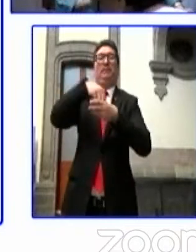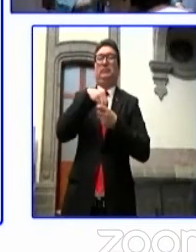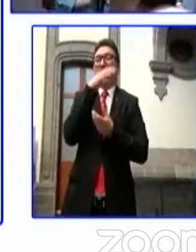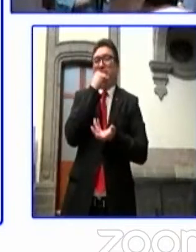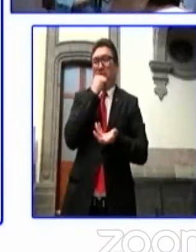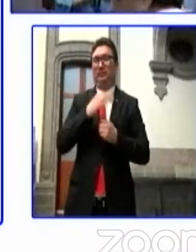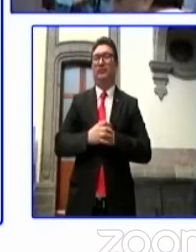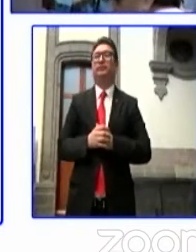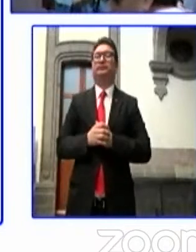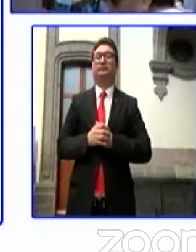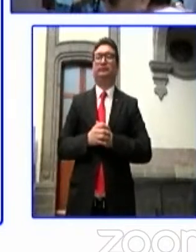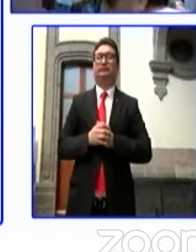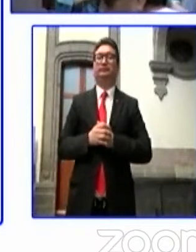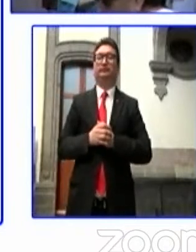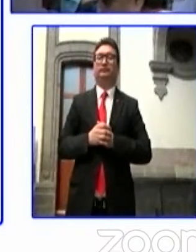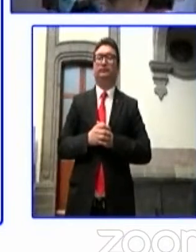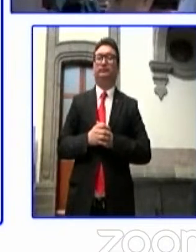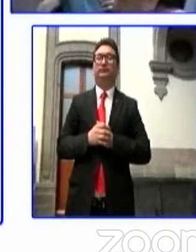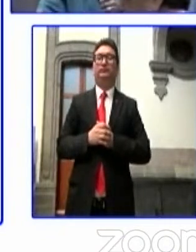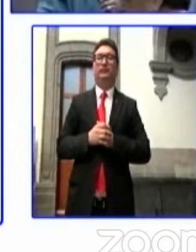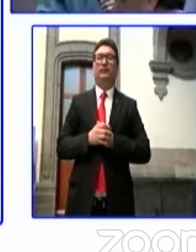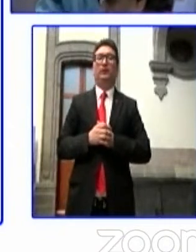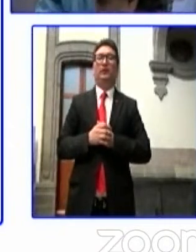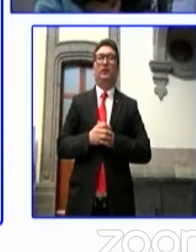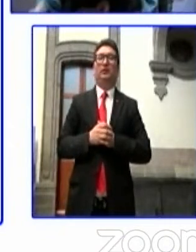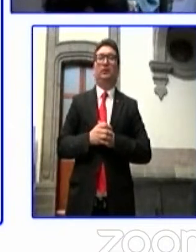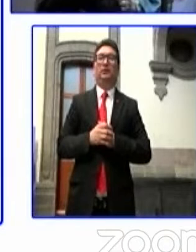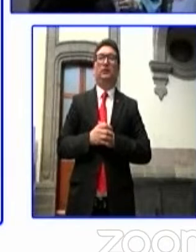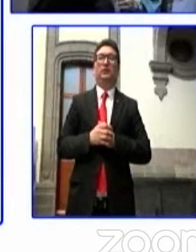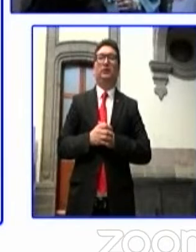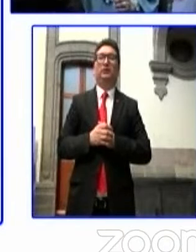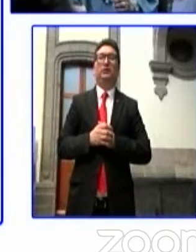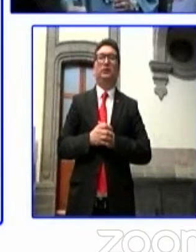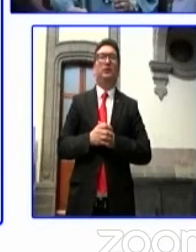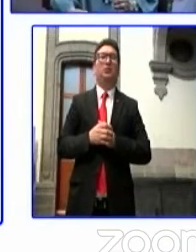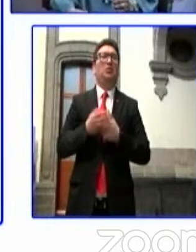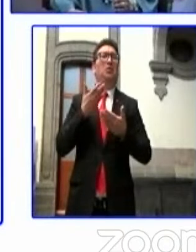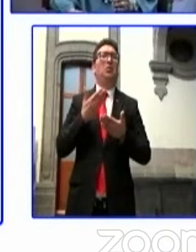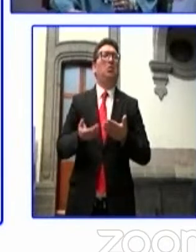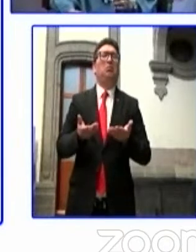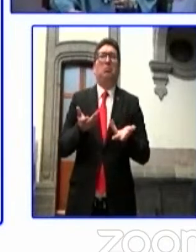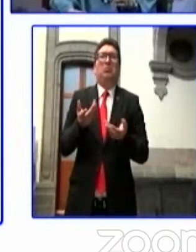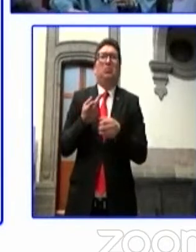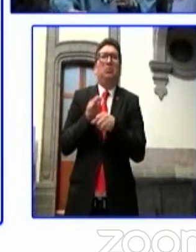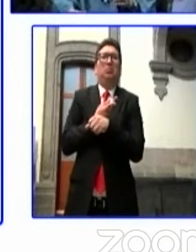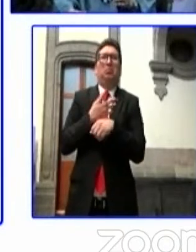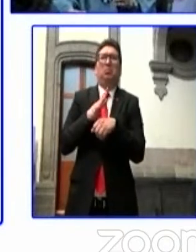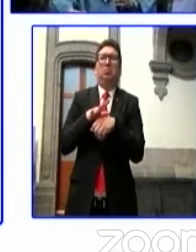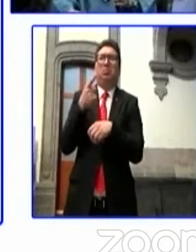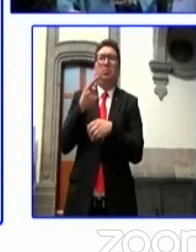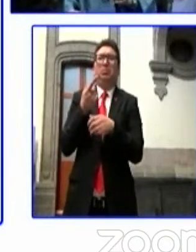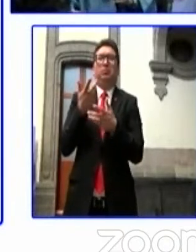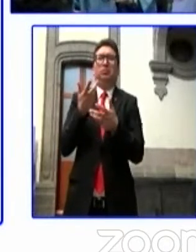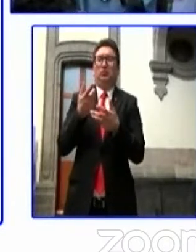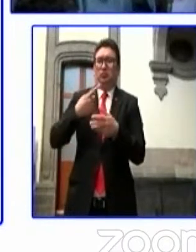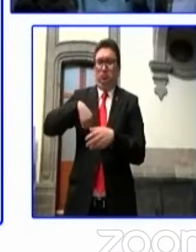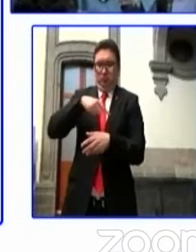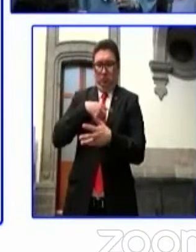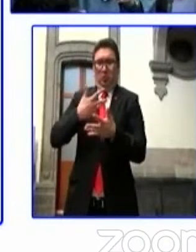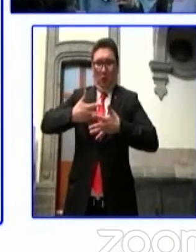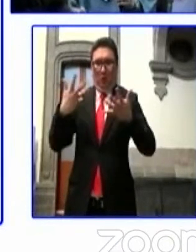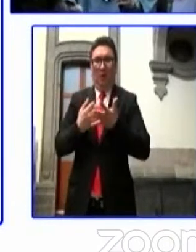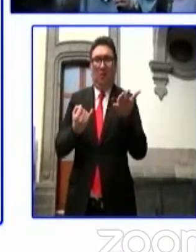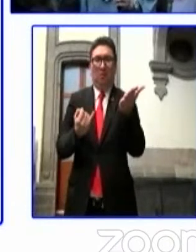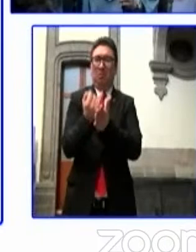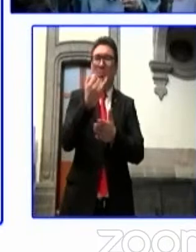comunidad. ¿Y qué pasó con esta? ¿Por qué se decidió? ¿Por qué nos decidimos hacer? Bueno, aquí